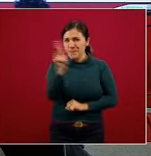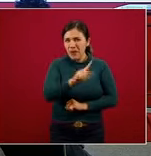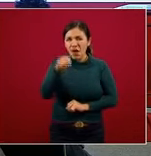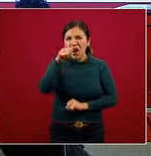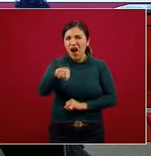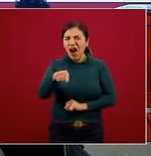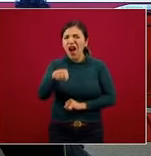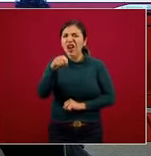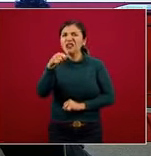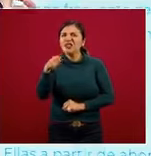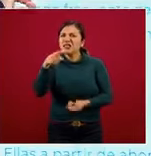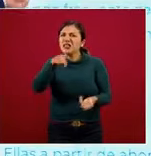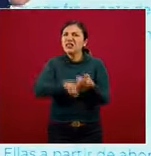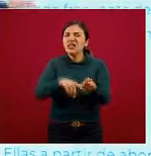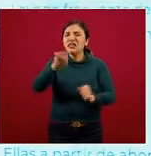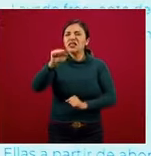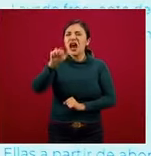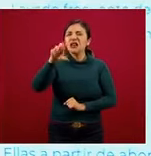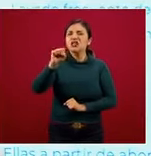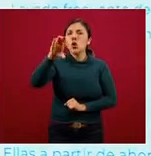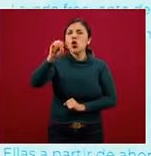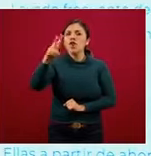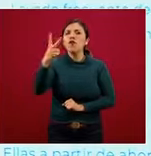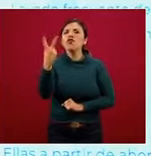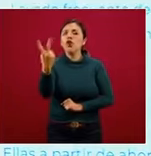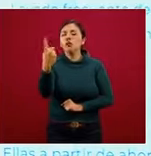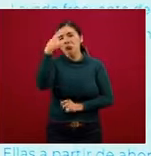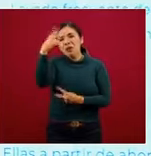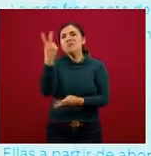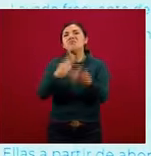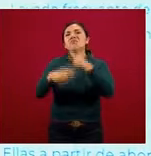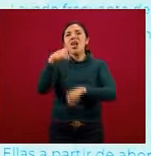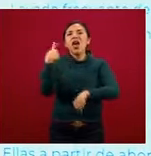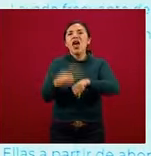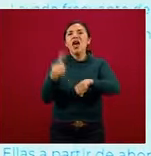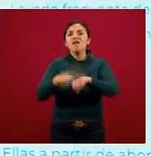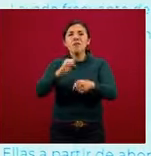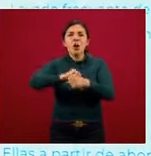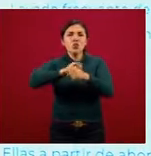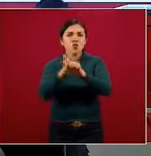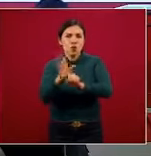agente biológico SARS-CoV-2 que produce la enfermedad